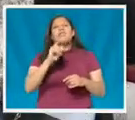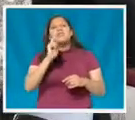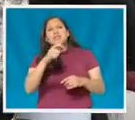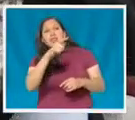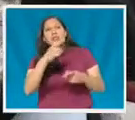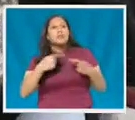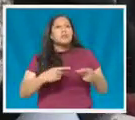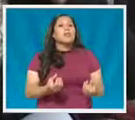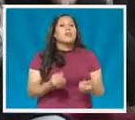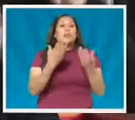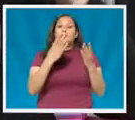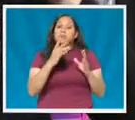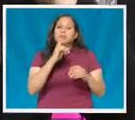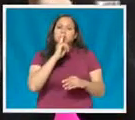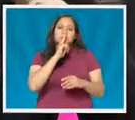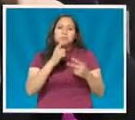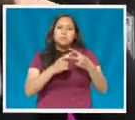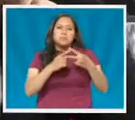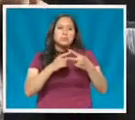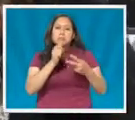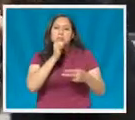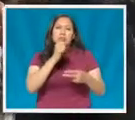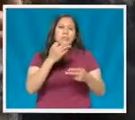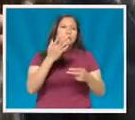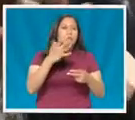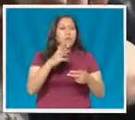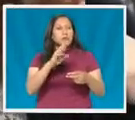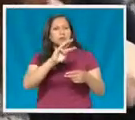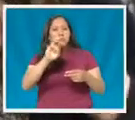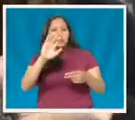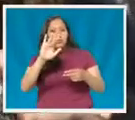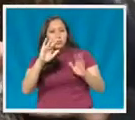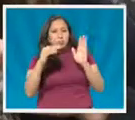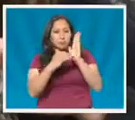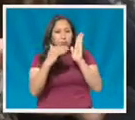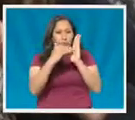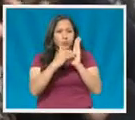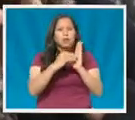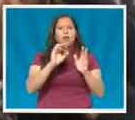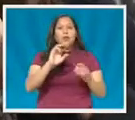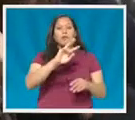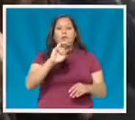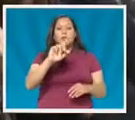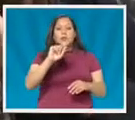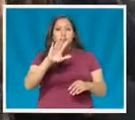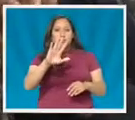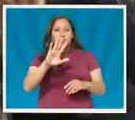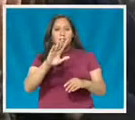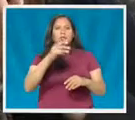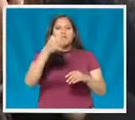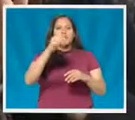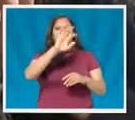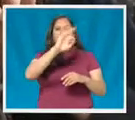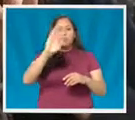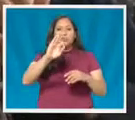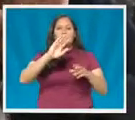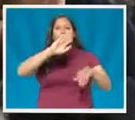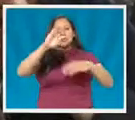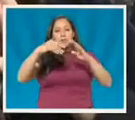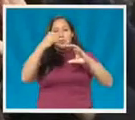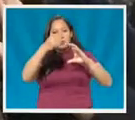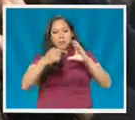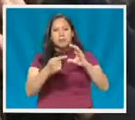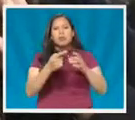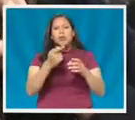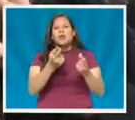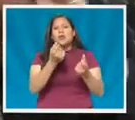cuántos fieles hay. Se calcula que son entre 350 millones y 375, un 6% de la población mundial. Correcto, correcto.